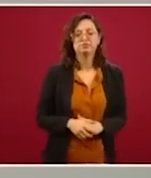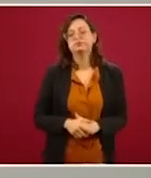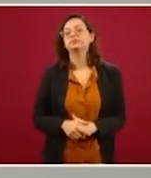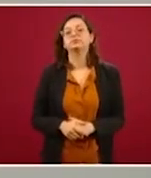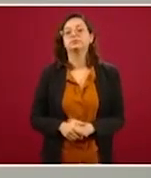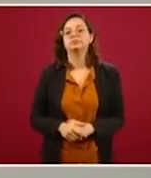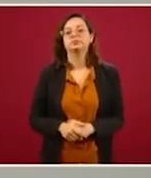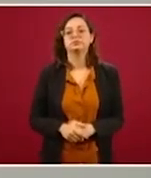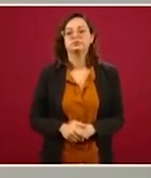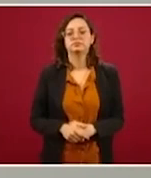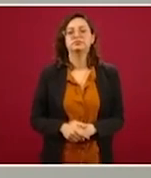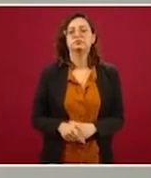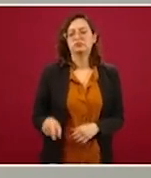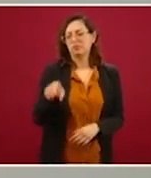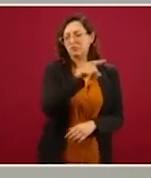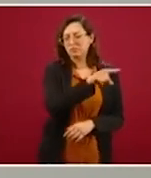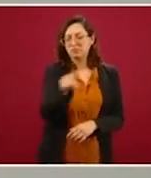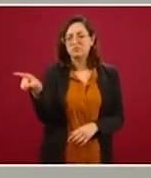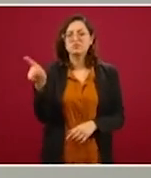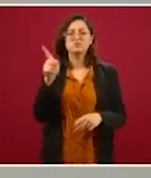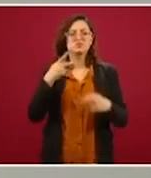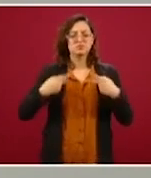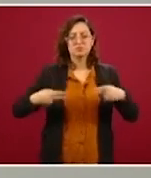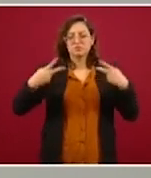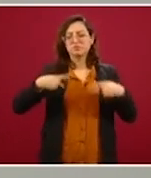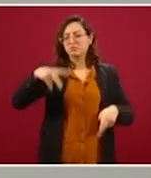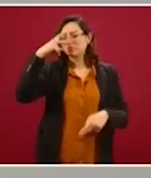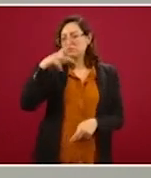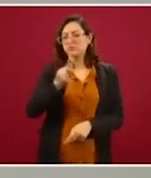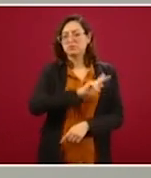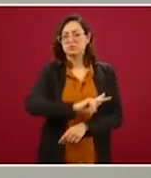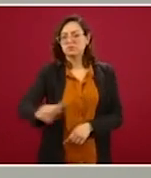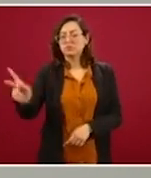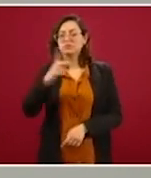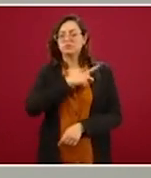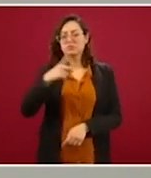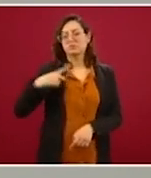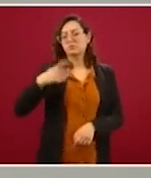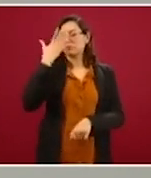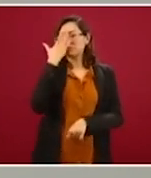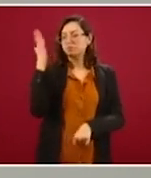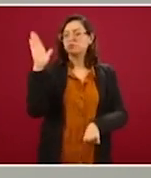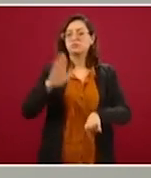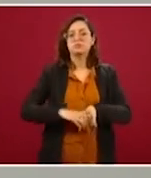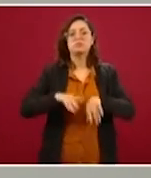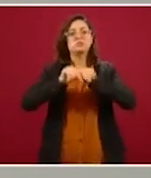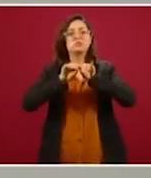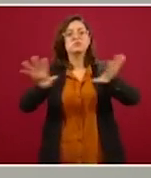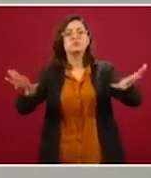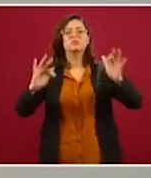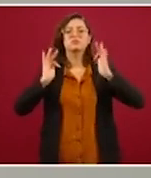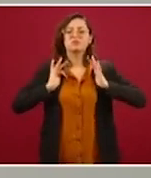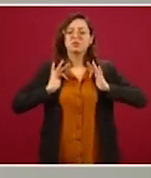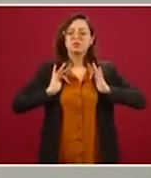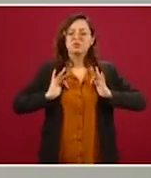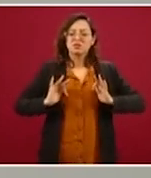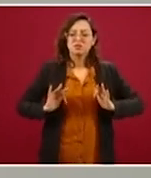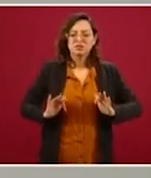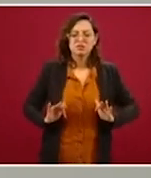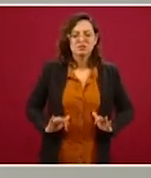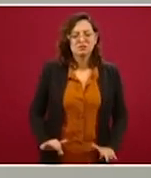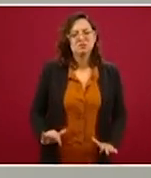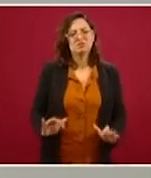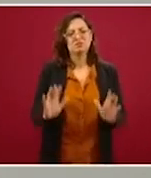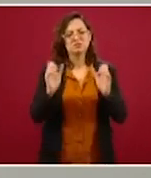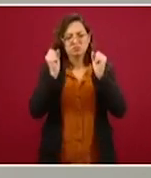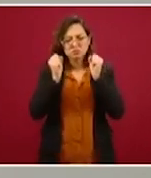nota que quisiera que tomaran todos los mexicanos, que ustedes son los conductores de esto, de tranquilidad y de seguridad, no es de ocultamiento.